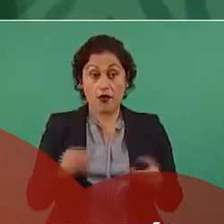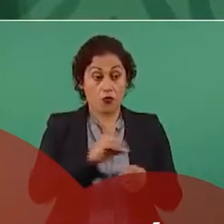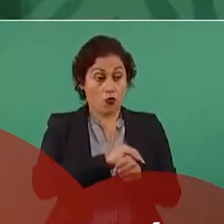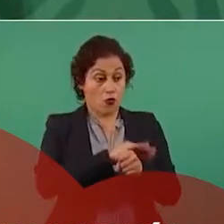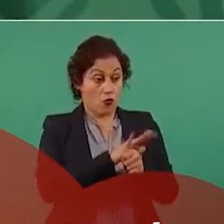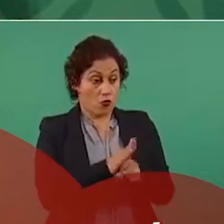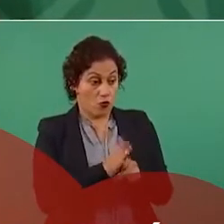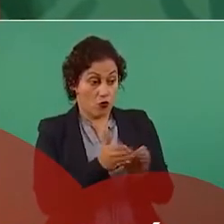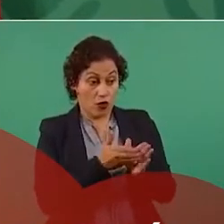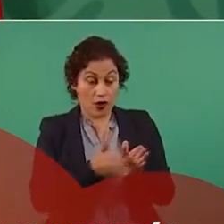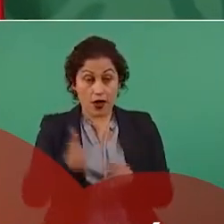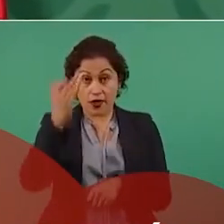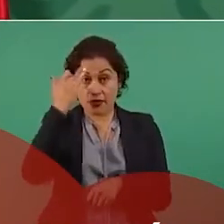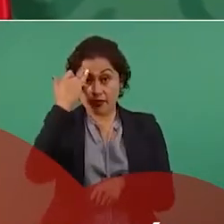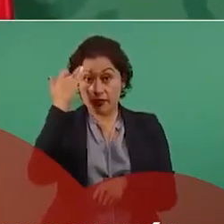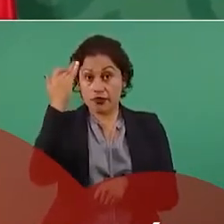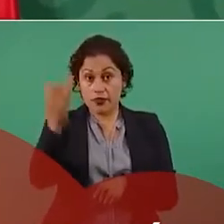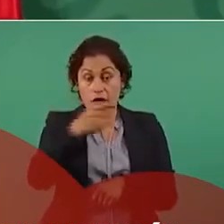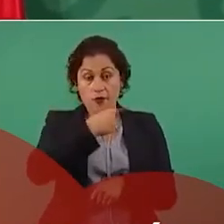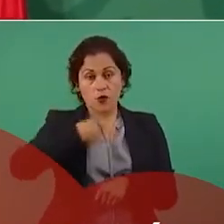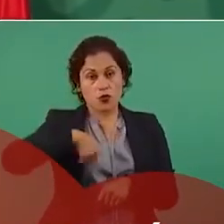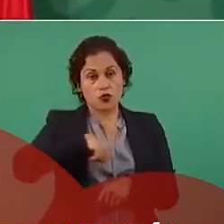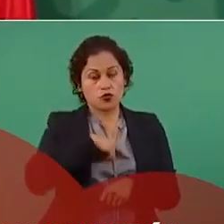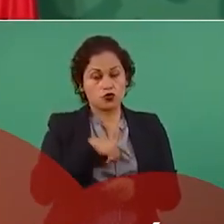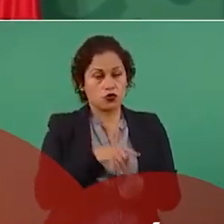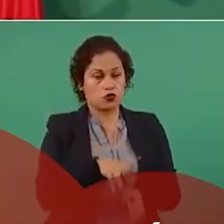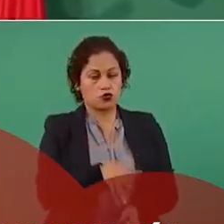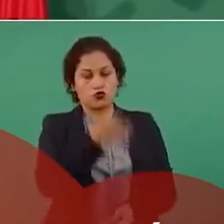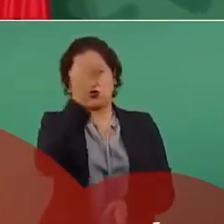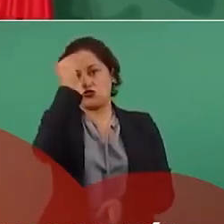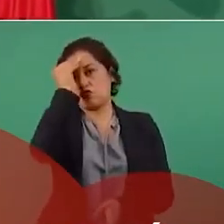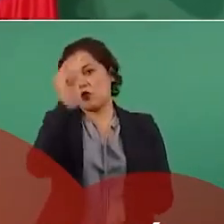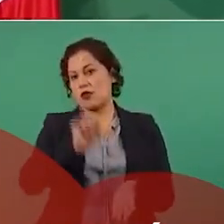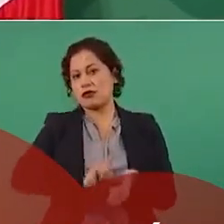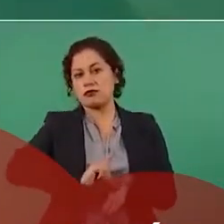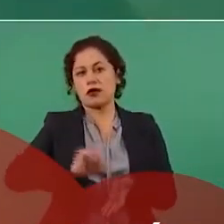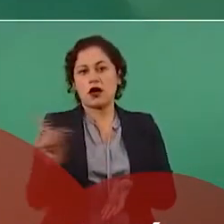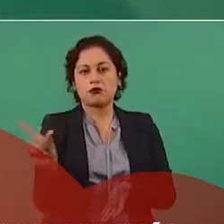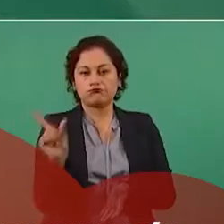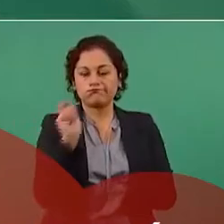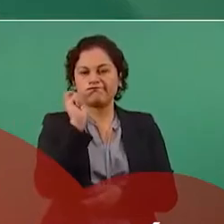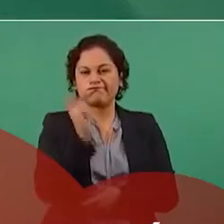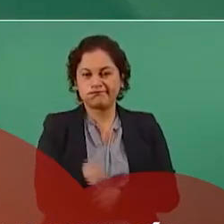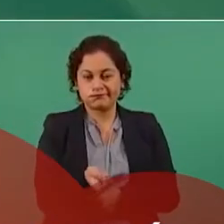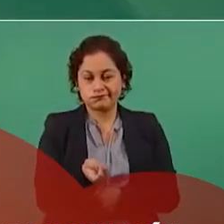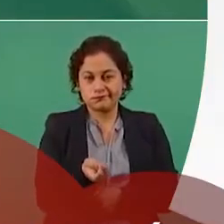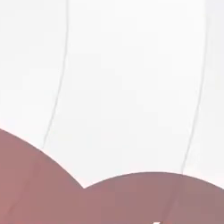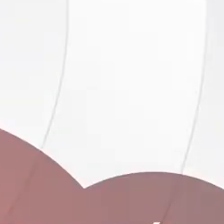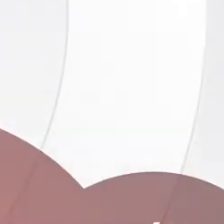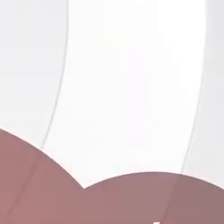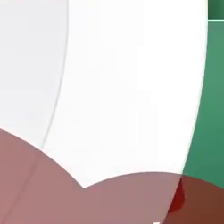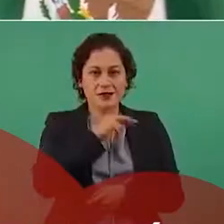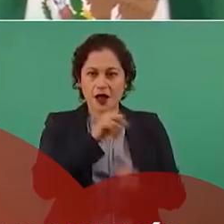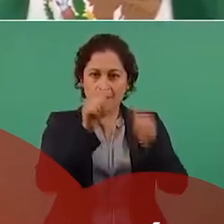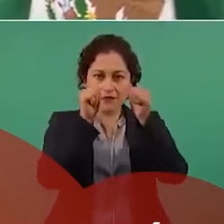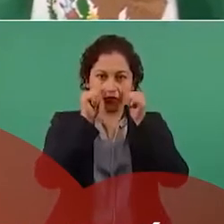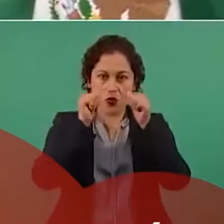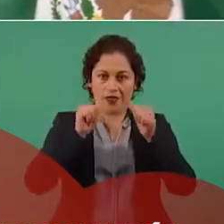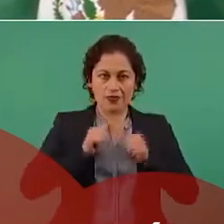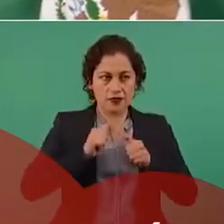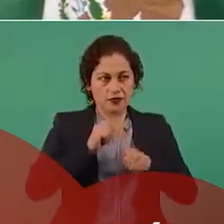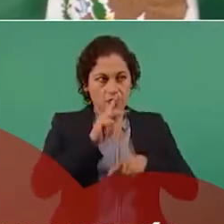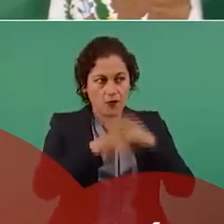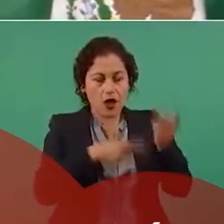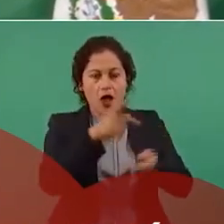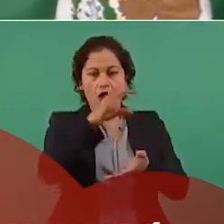dejó esta terrible enfermedad es que si se atiende pronto, hay más posibilidades de salir bien, dijo el mandatario en su conferencia de prensa matutina. Además, apuntó que